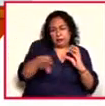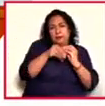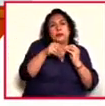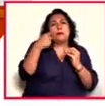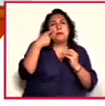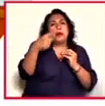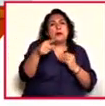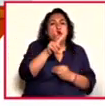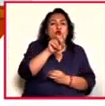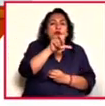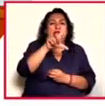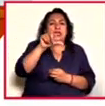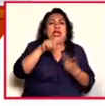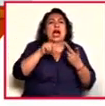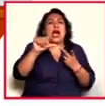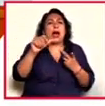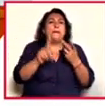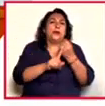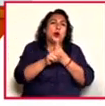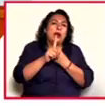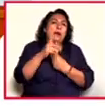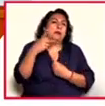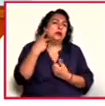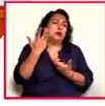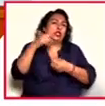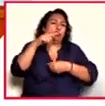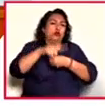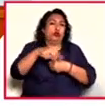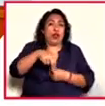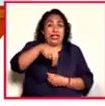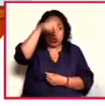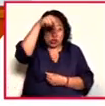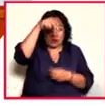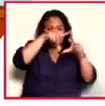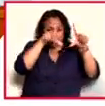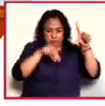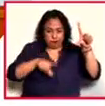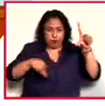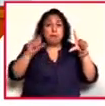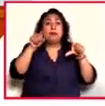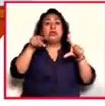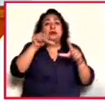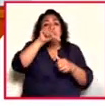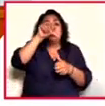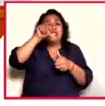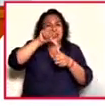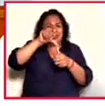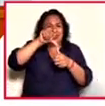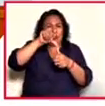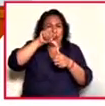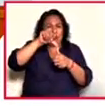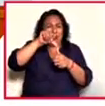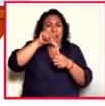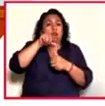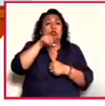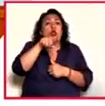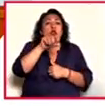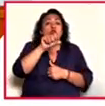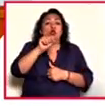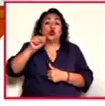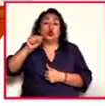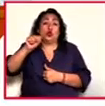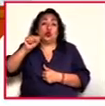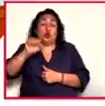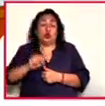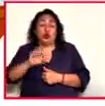los movimientos políticos y sociales en el norte del país y a zapatismo en el centro-sur, es en el sureste donde la figura de Carrillo Puerto cobra